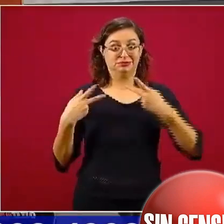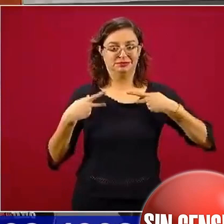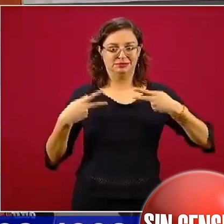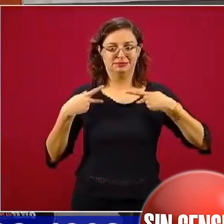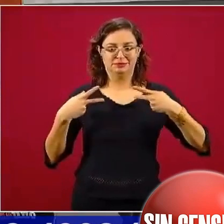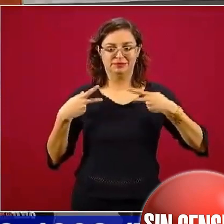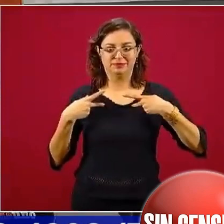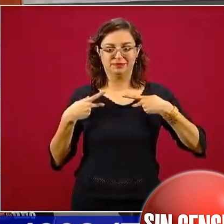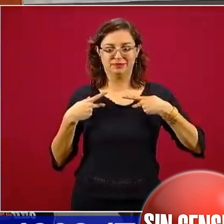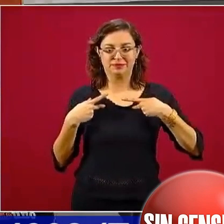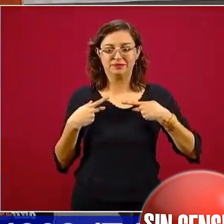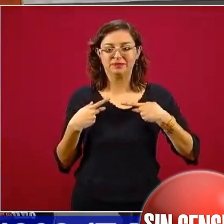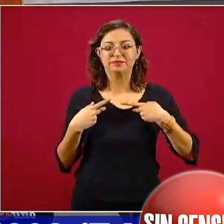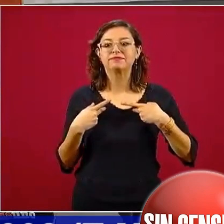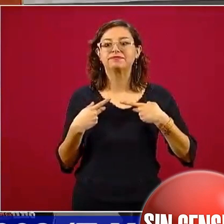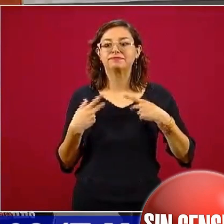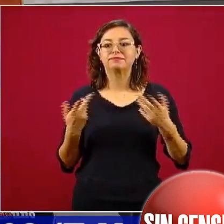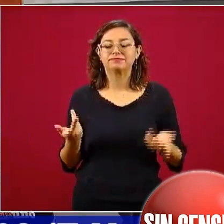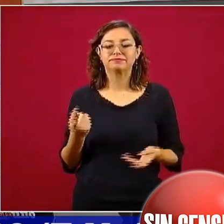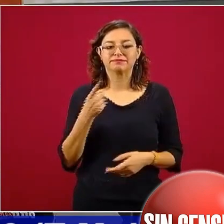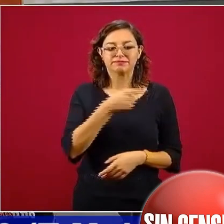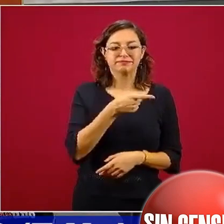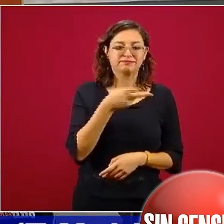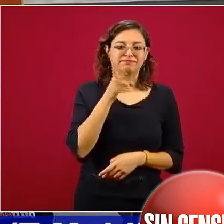don Venustiano